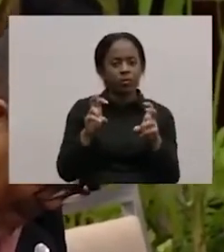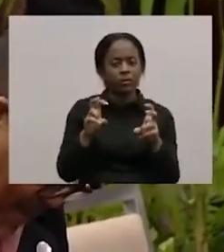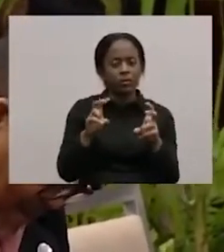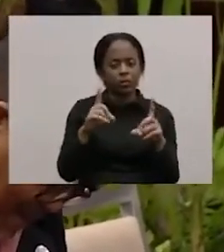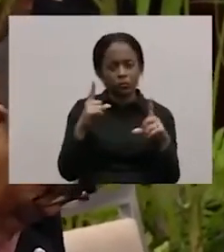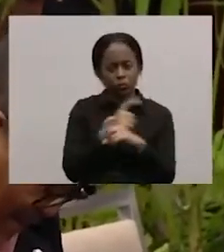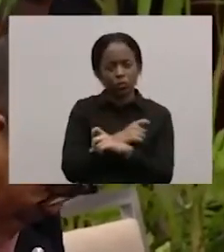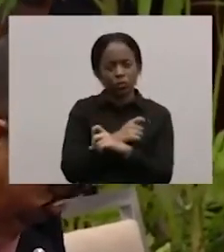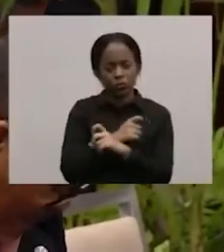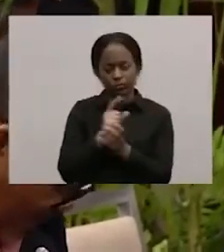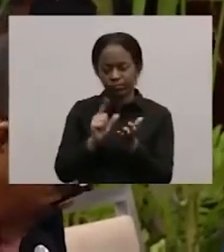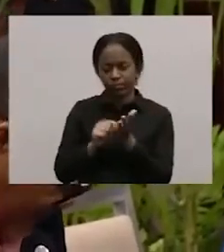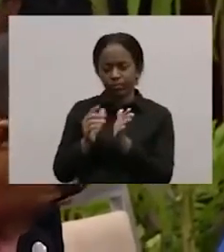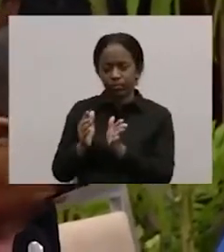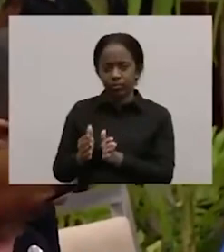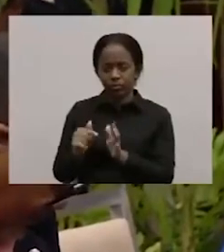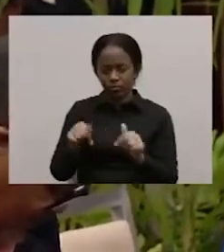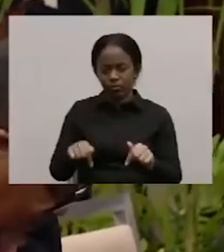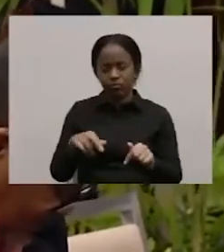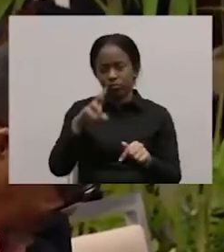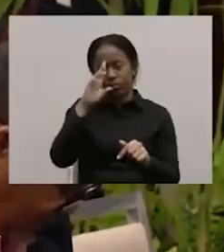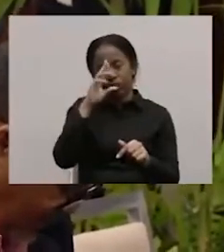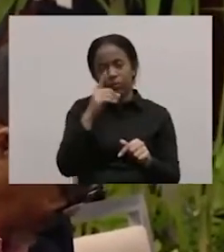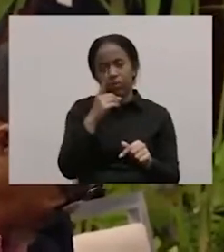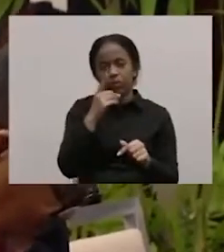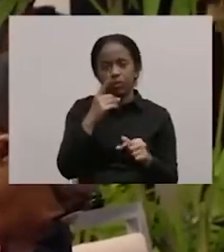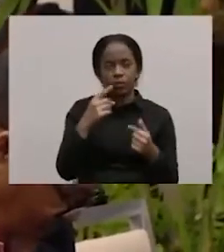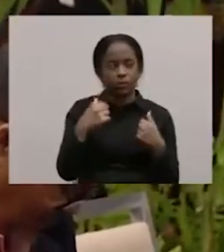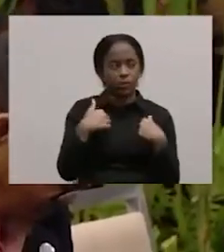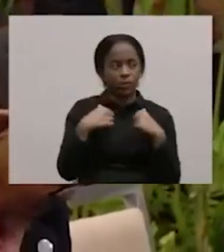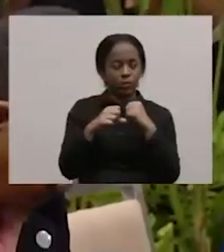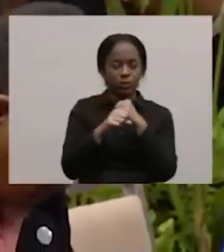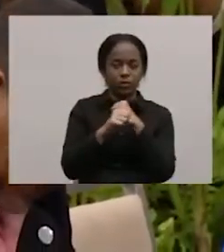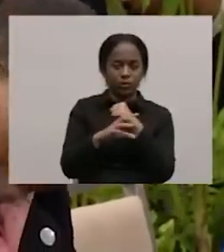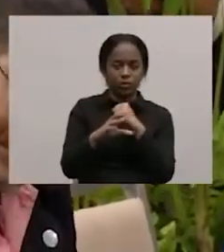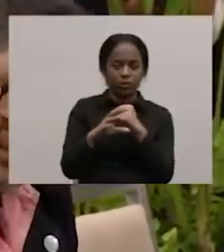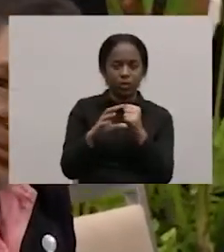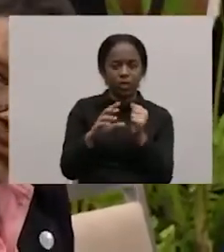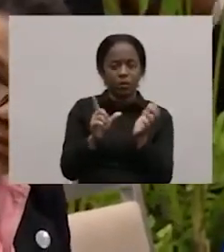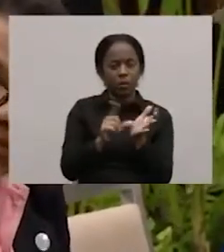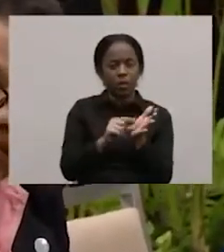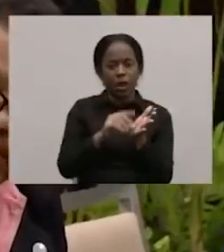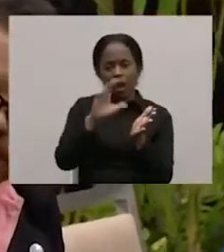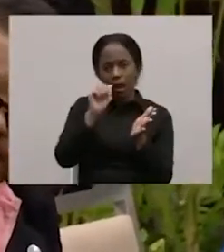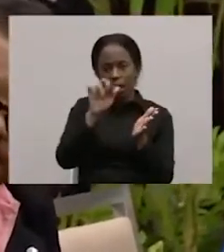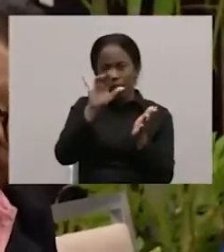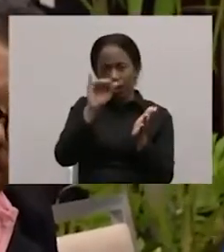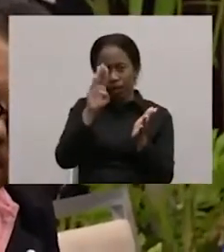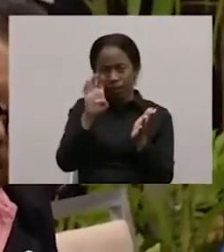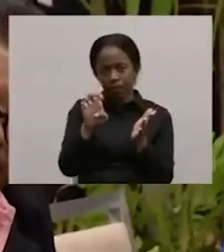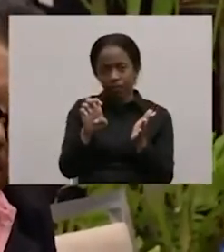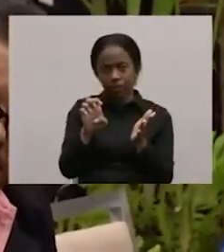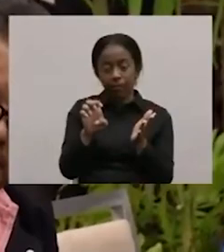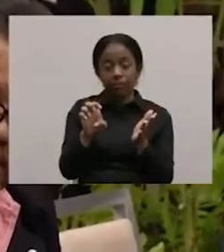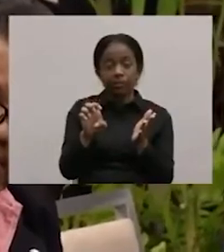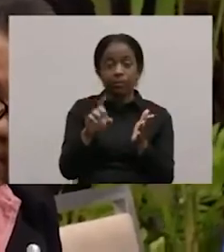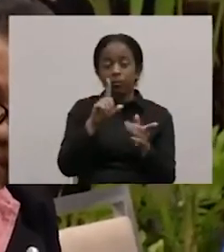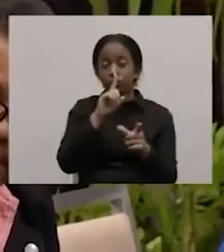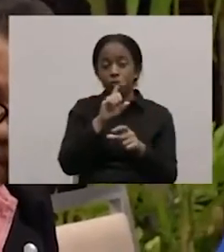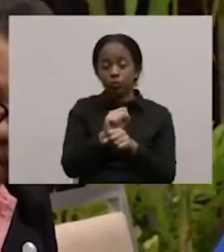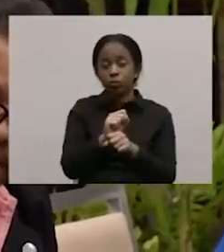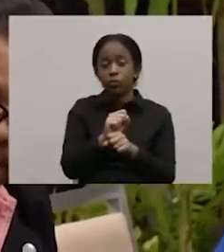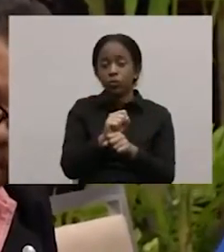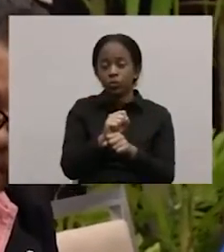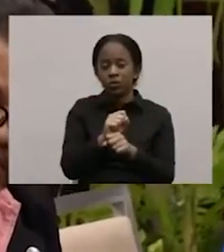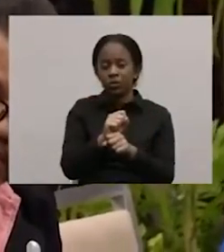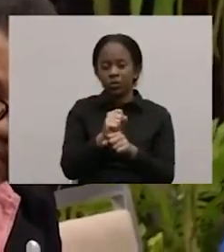periodismo en República Dominicana en varios artículos que estoy publicando en el diario El Caribe. Y una de las máximas más importantes